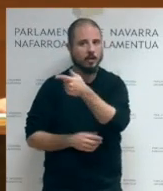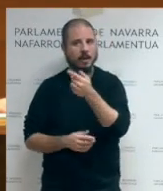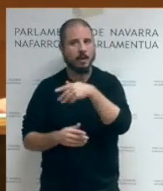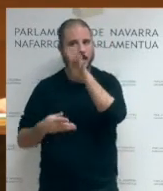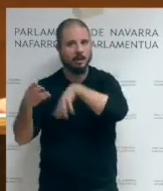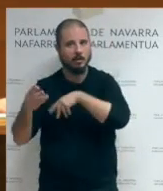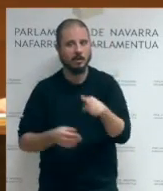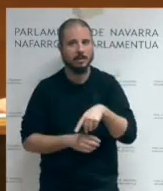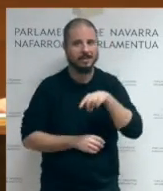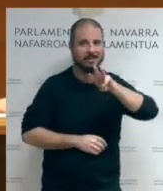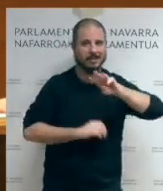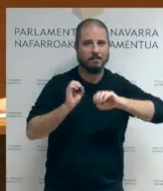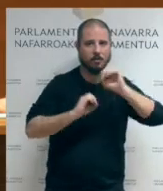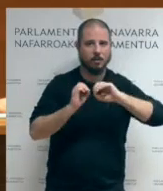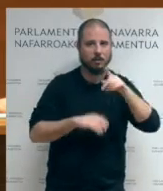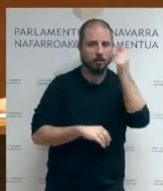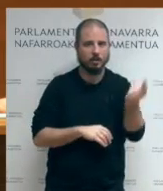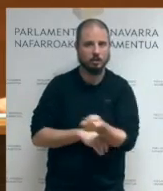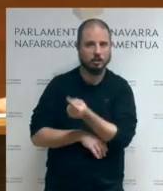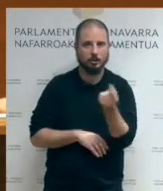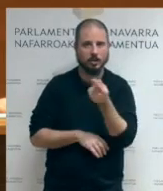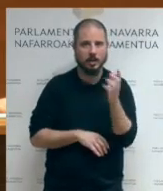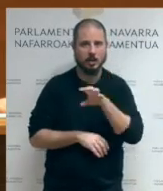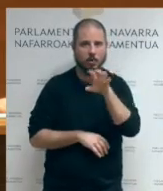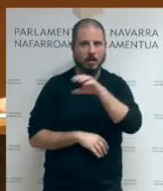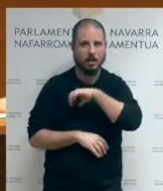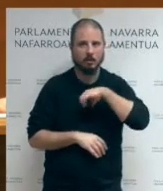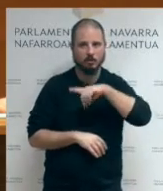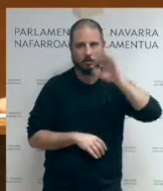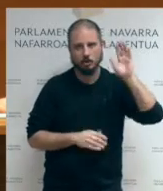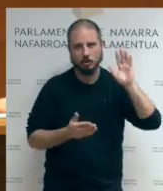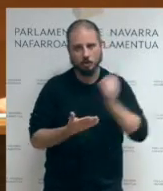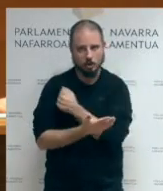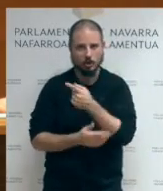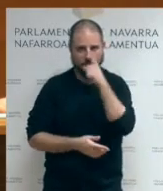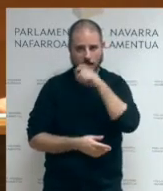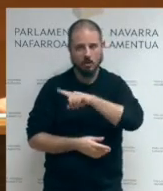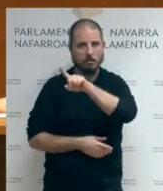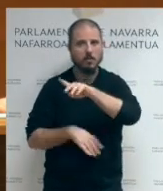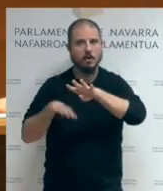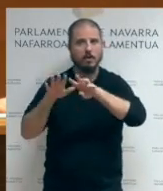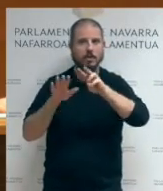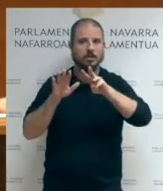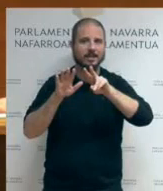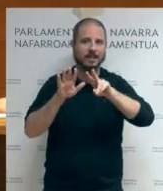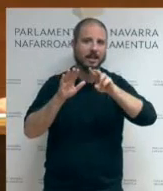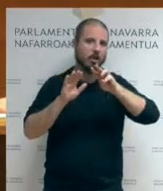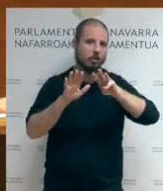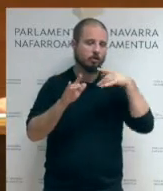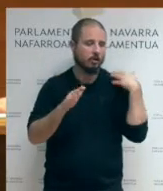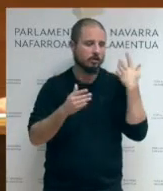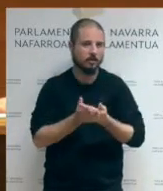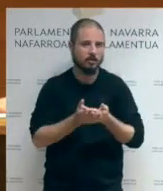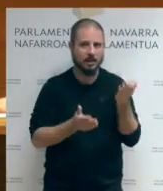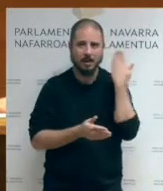un 3% del total de traspasos que han tenido todas las comunidades autónomas desde el año 1978 hasta hoy. Navarra es la comunidad